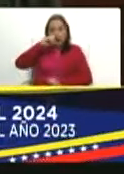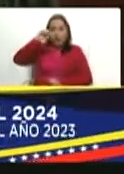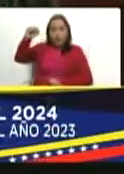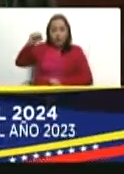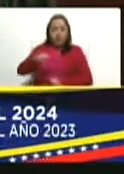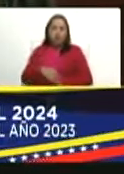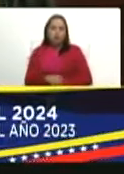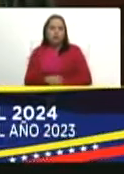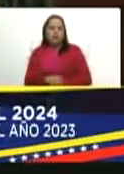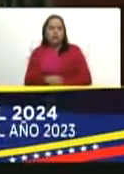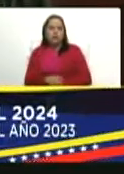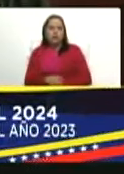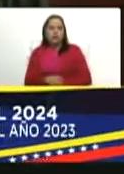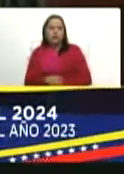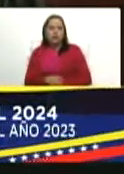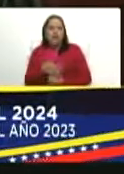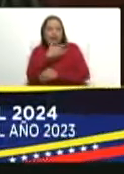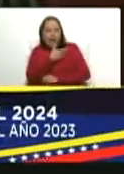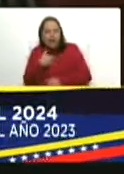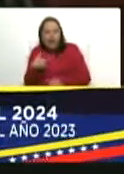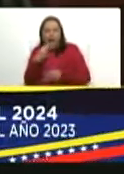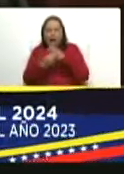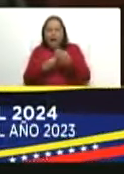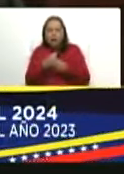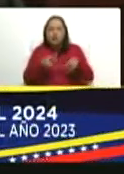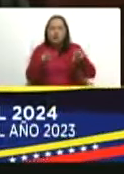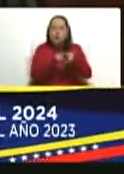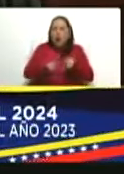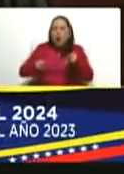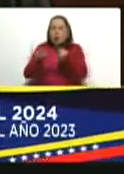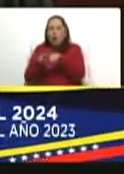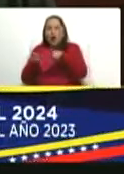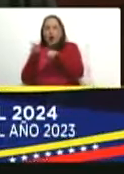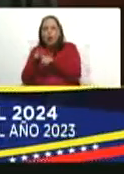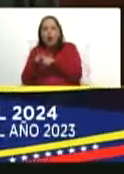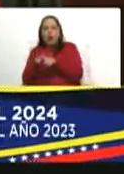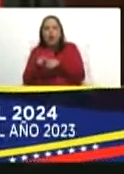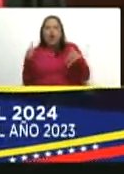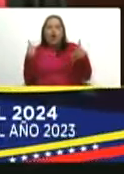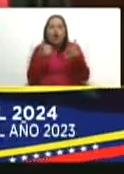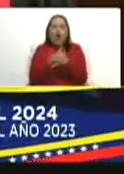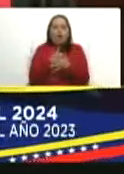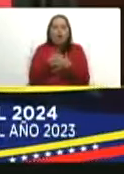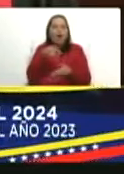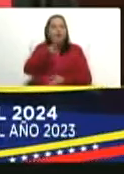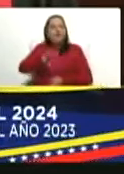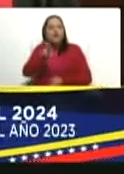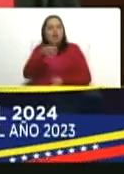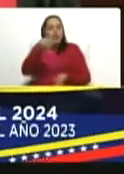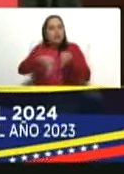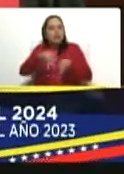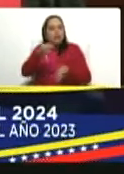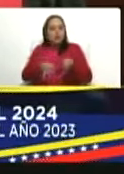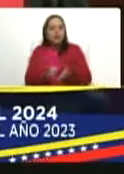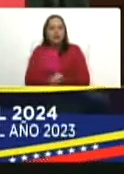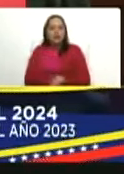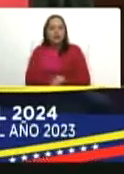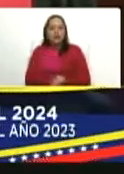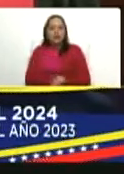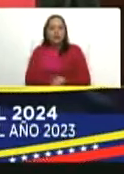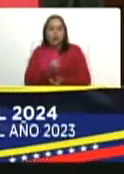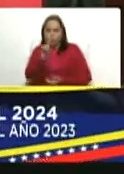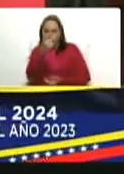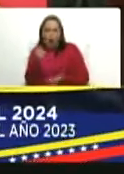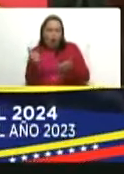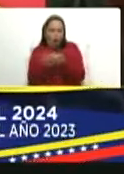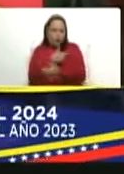Maduro, se le intentaron armar distintos lawfare, golpe de Estado jurídico. Voy a referirme al primer